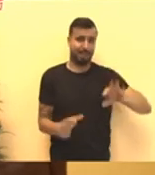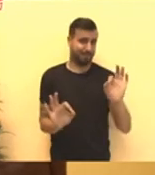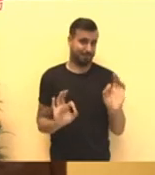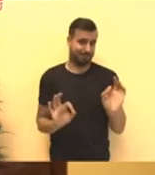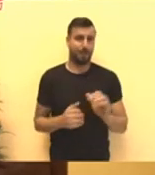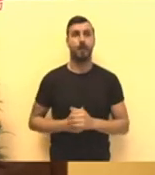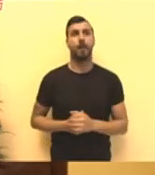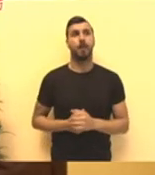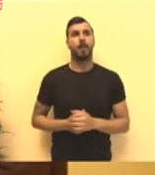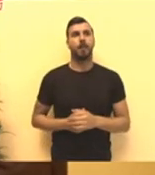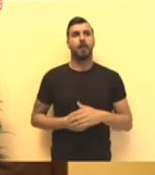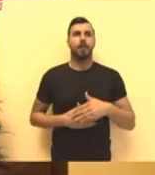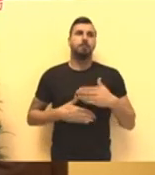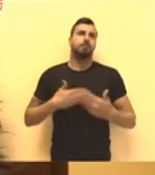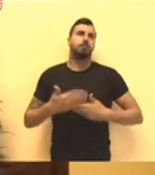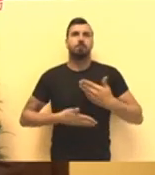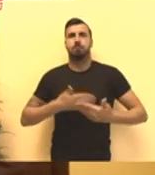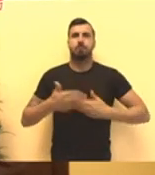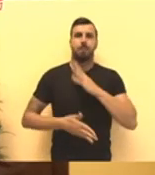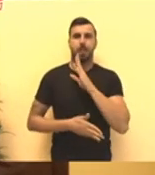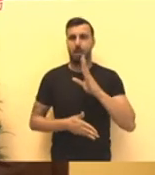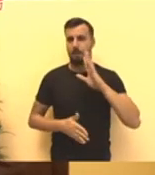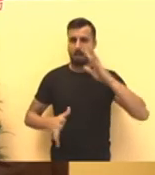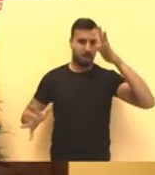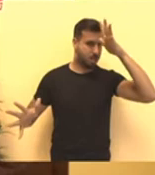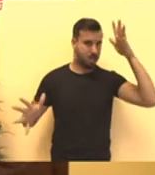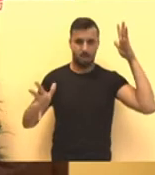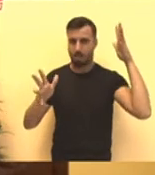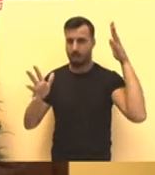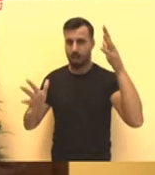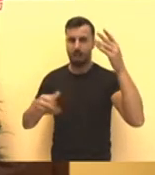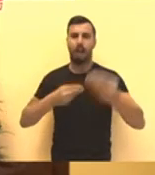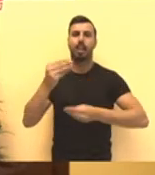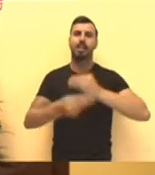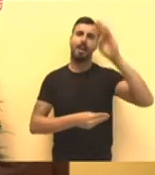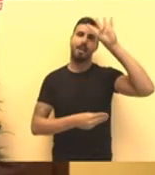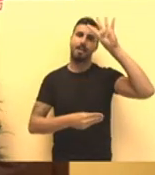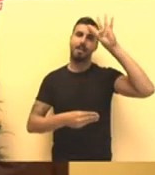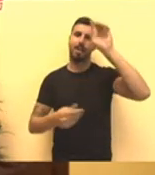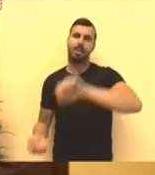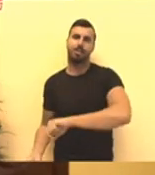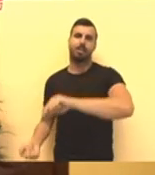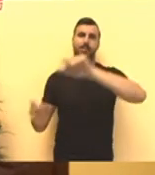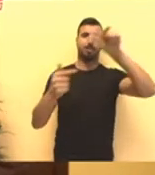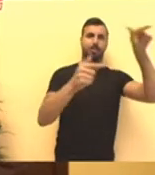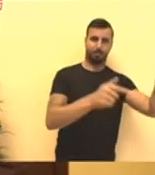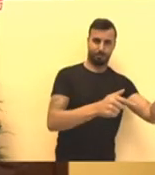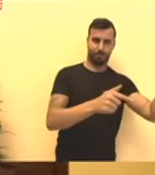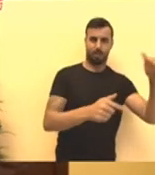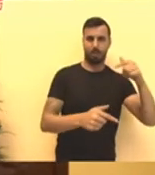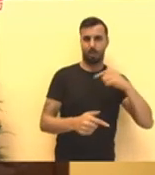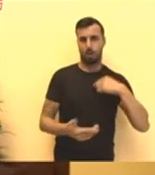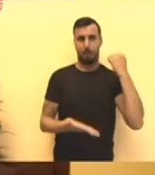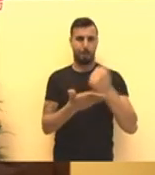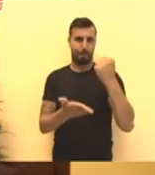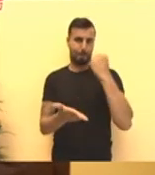Cuando harta, mi madre se traslada a Galdar, yo hago traslado de matrícula en junio. Cuando yo llego en